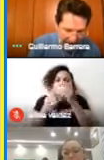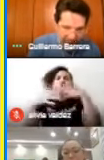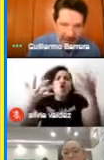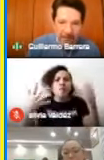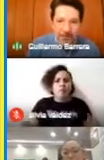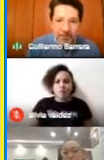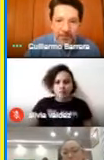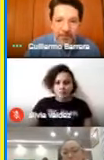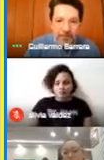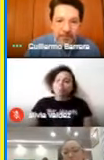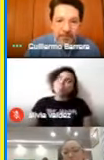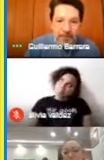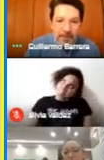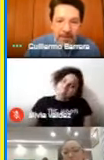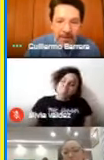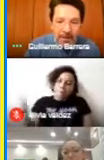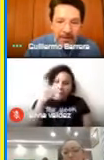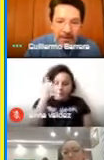Bien.